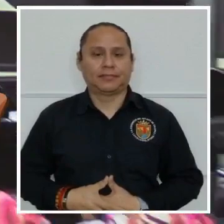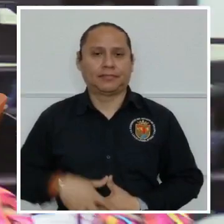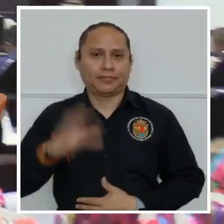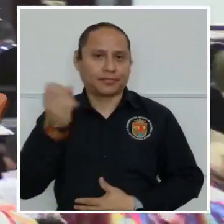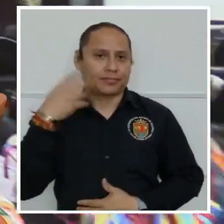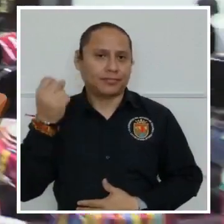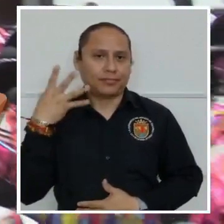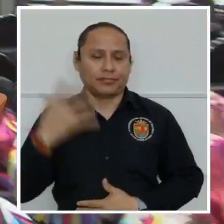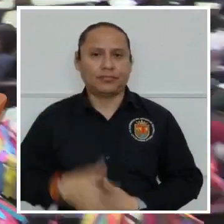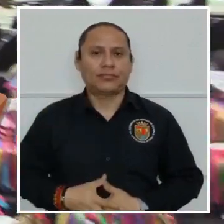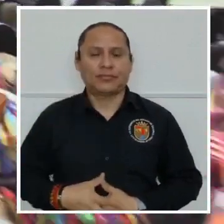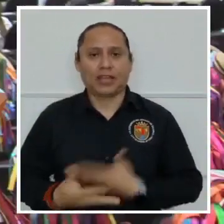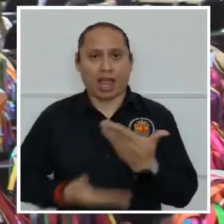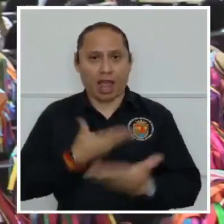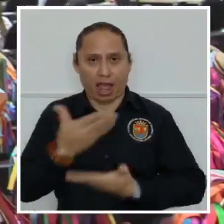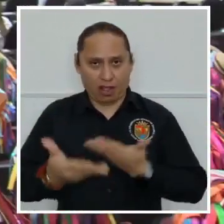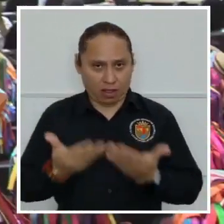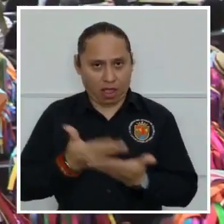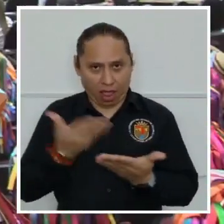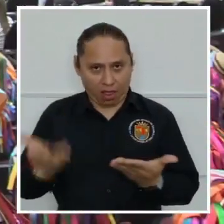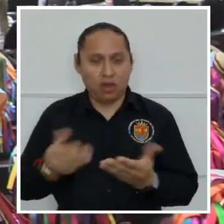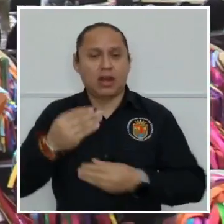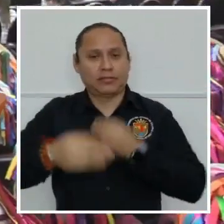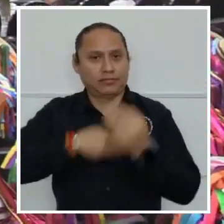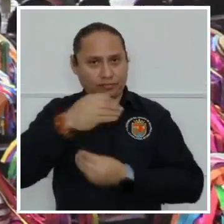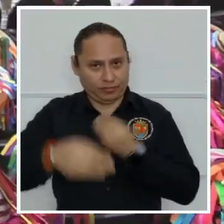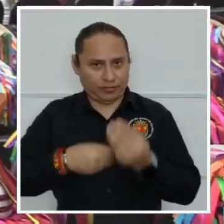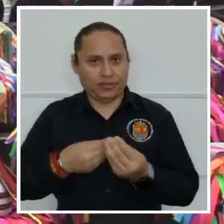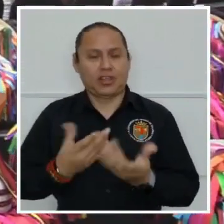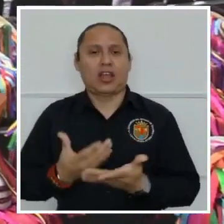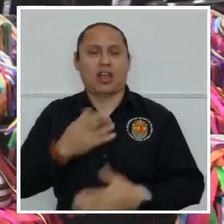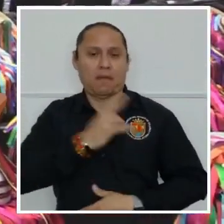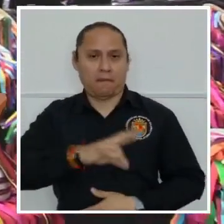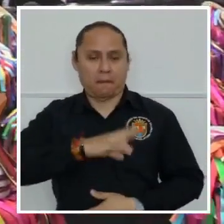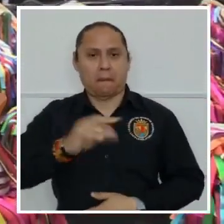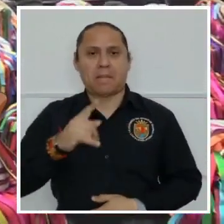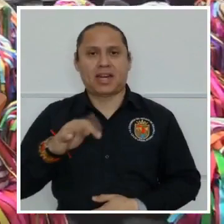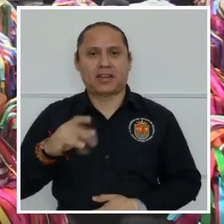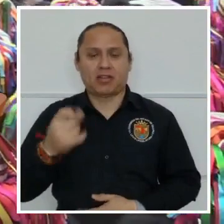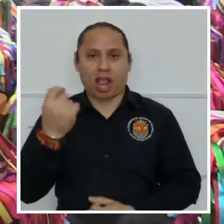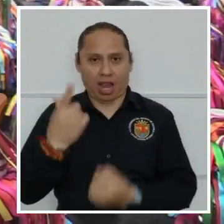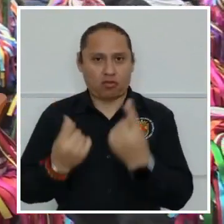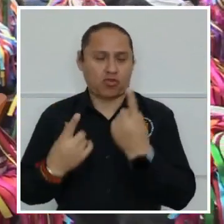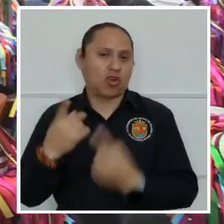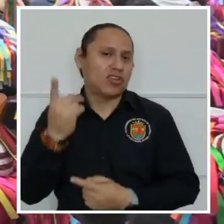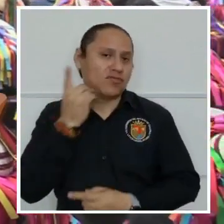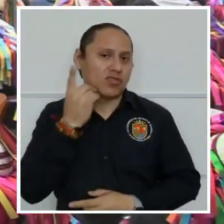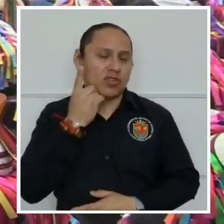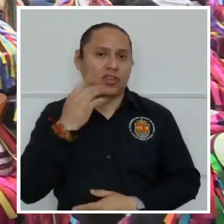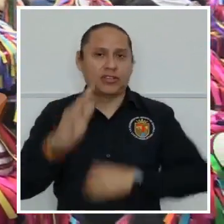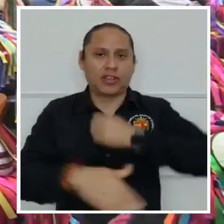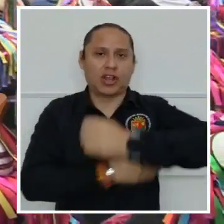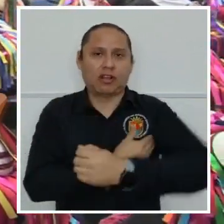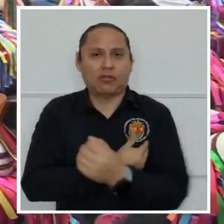Honorable Asamblea, va a discutirse el dictamen en lo particular. Si alguna o alguno de los legisladores se reservó